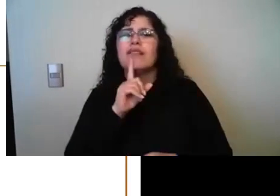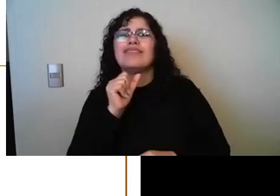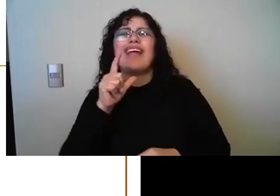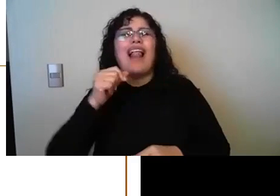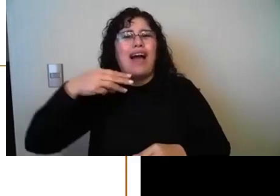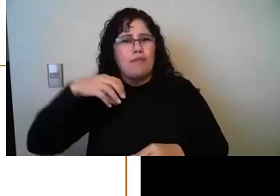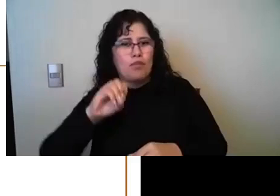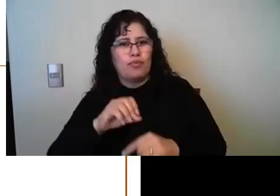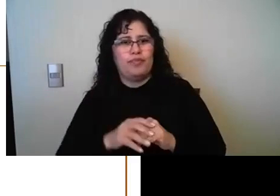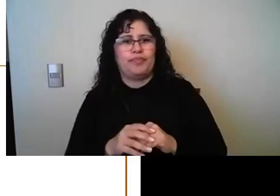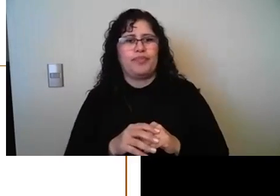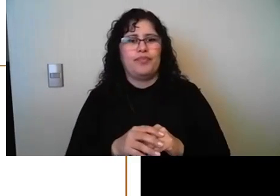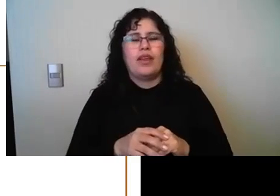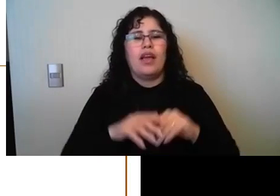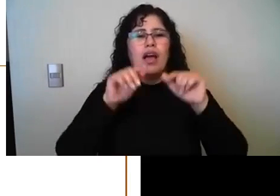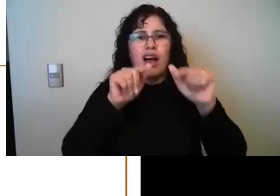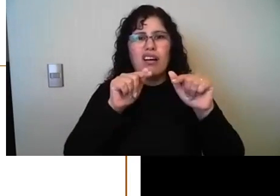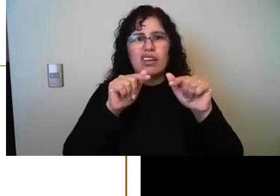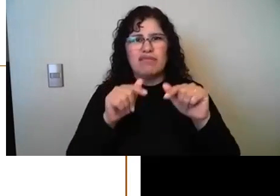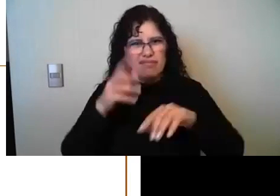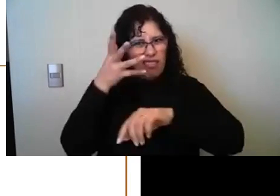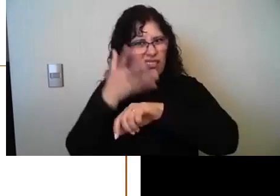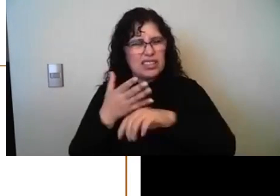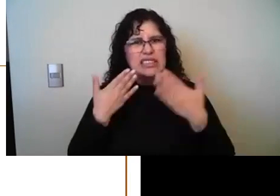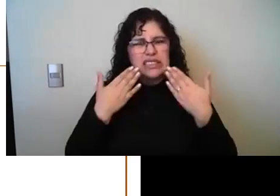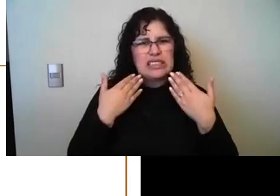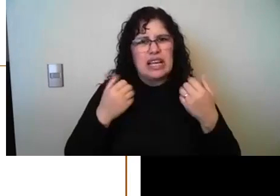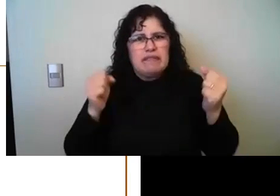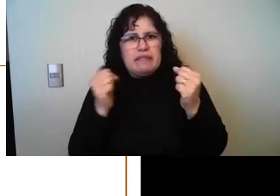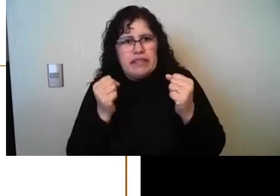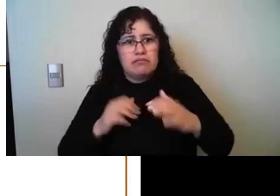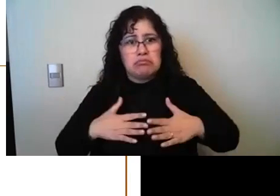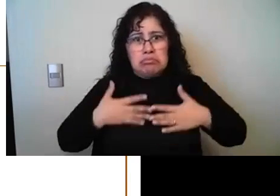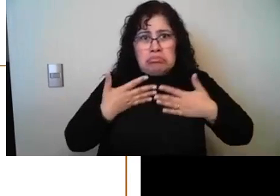Esta información termoalgésica también tiene colaterales